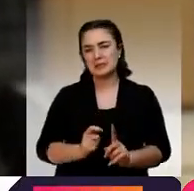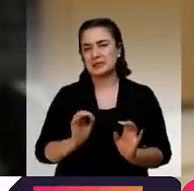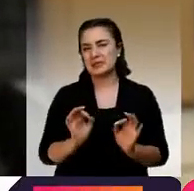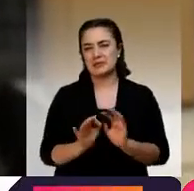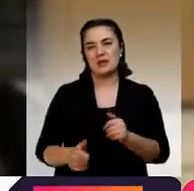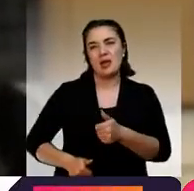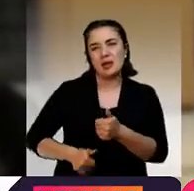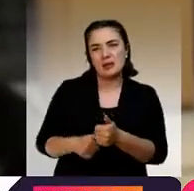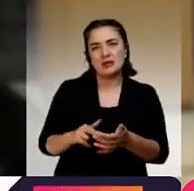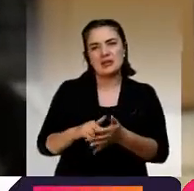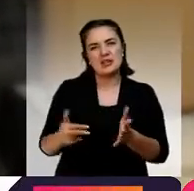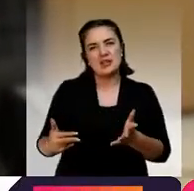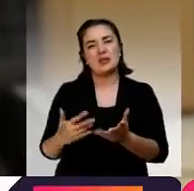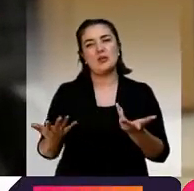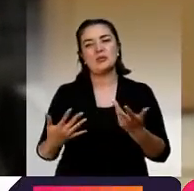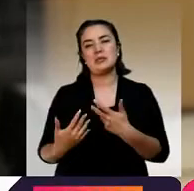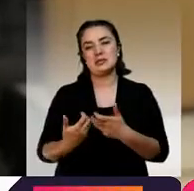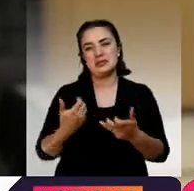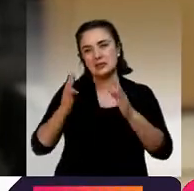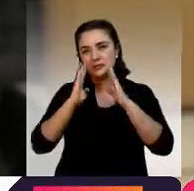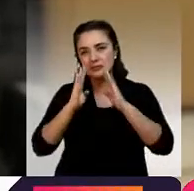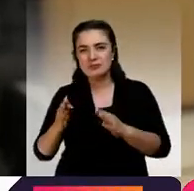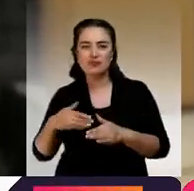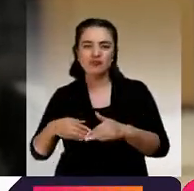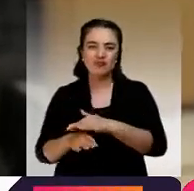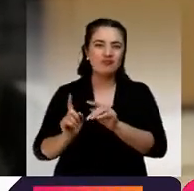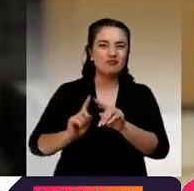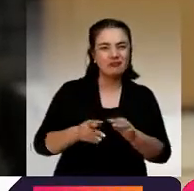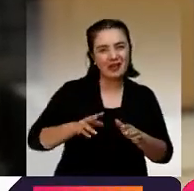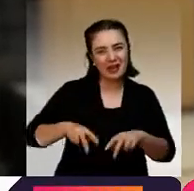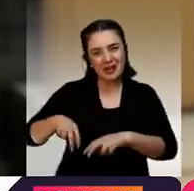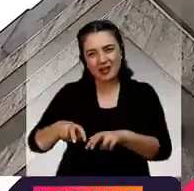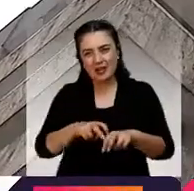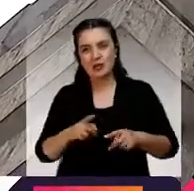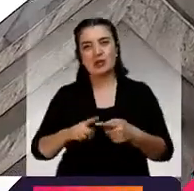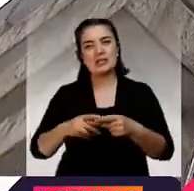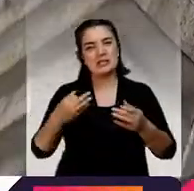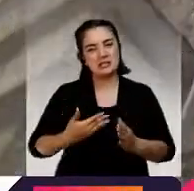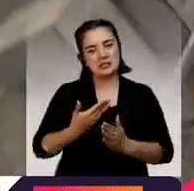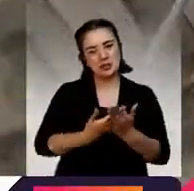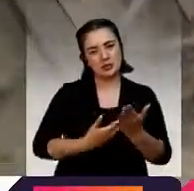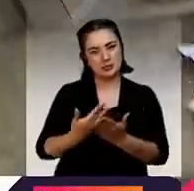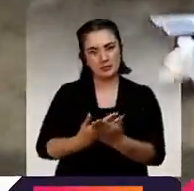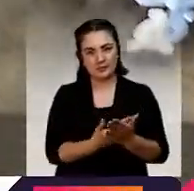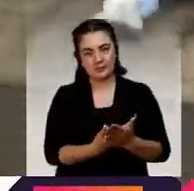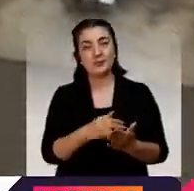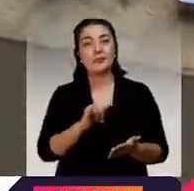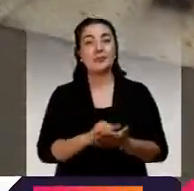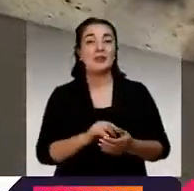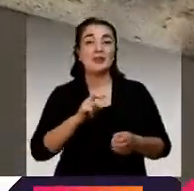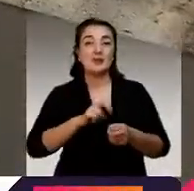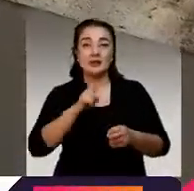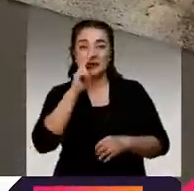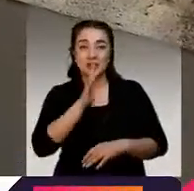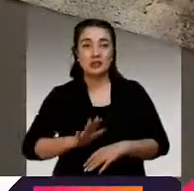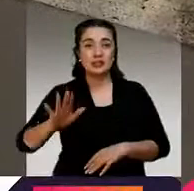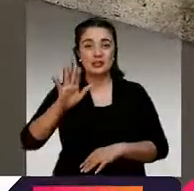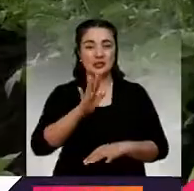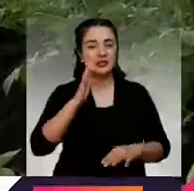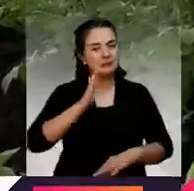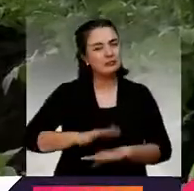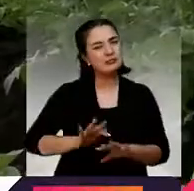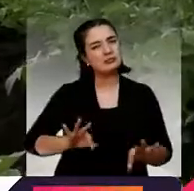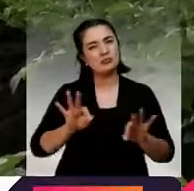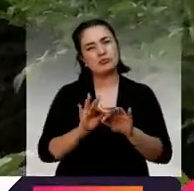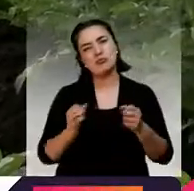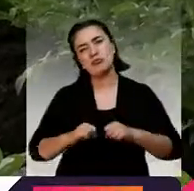técnica a través del sistema de extensión agropecuaria y seguros agropecuarios. Para la Federación Nacional de Comerciantes se debe impulsar el trabajo en